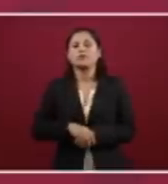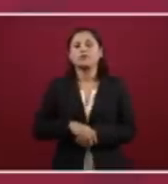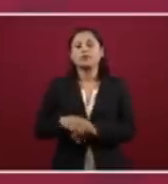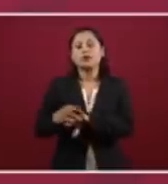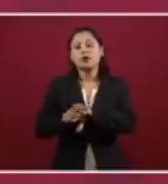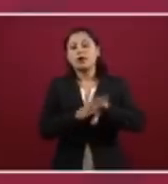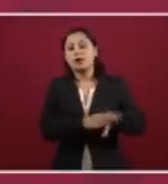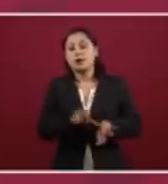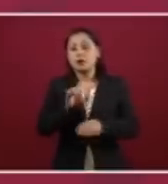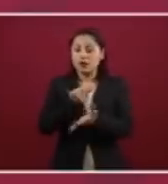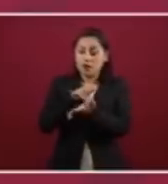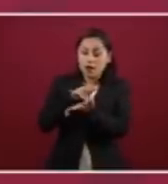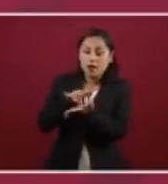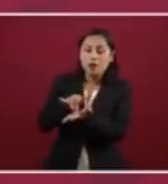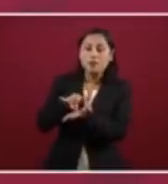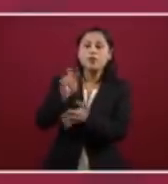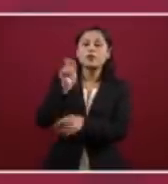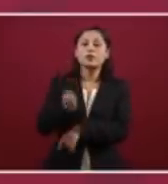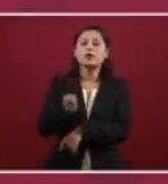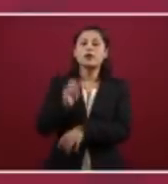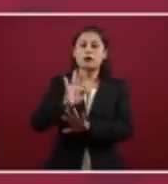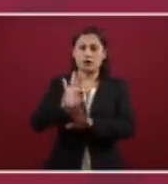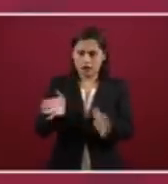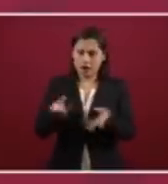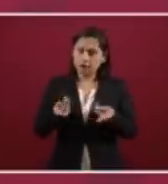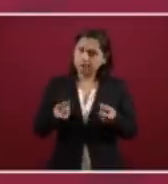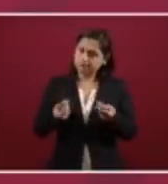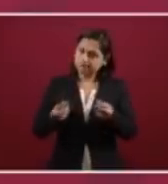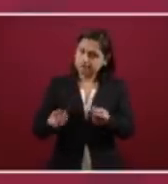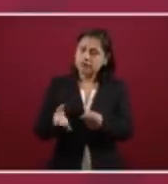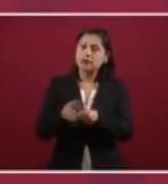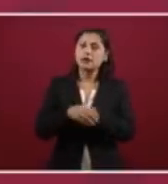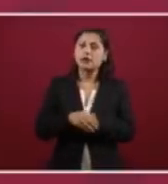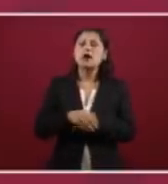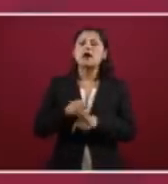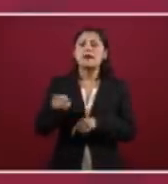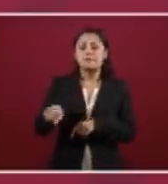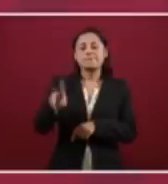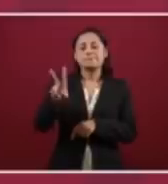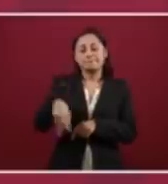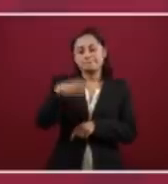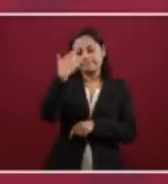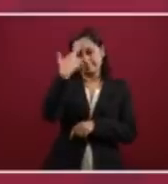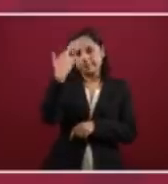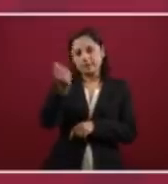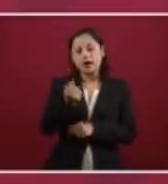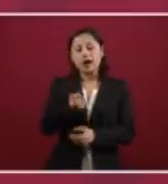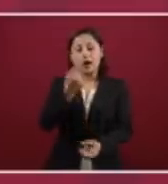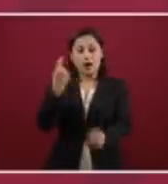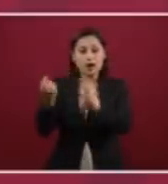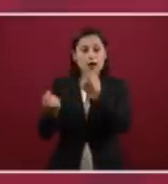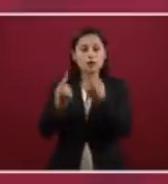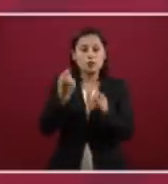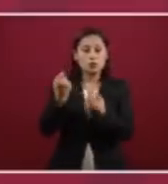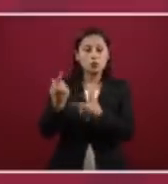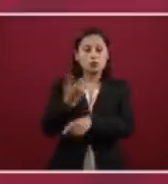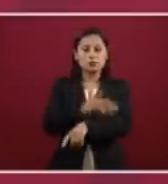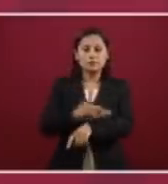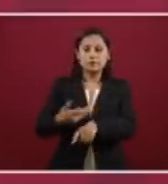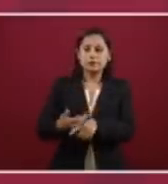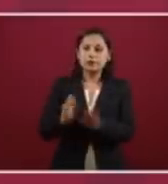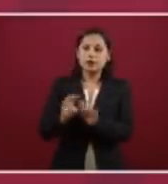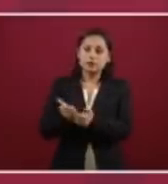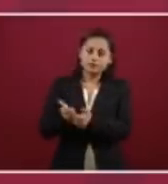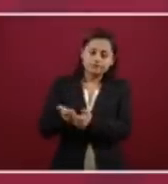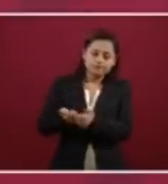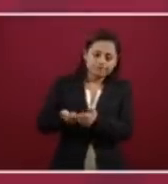ya se ha agilizado, ciertamente hubo casos en donde hubo cierta lentitud, cierto rezago en lo